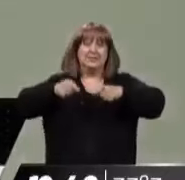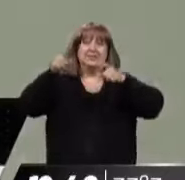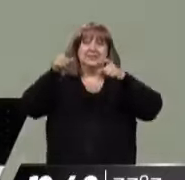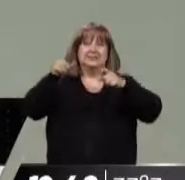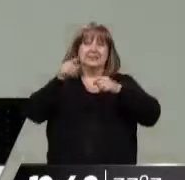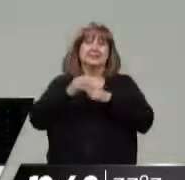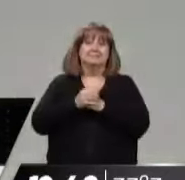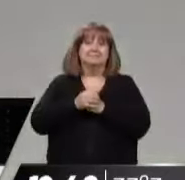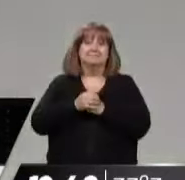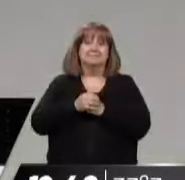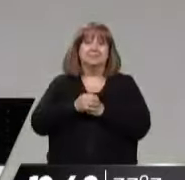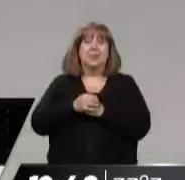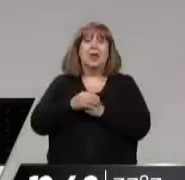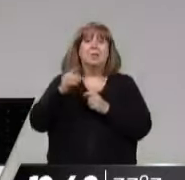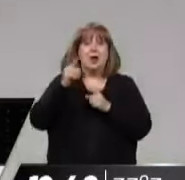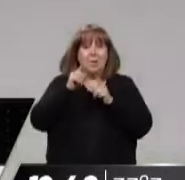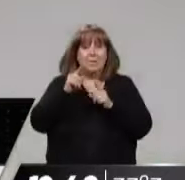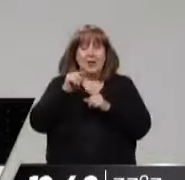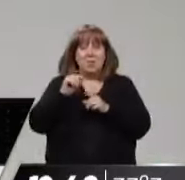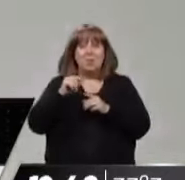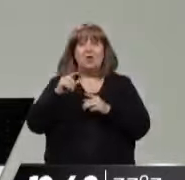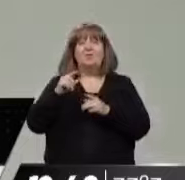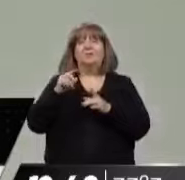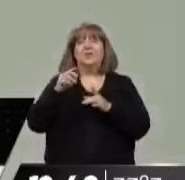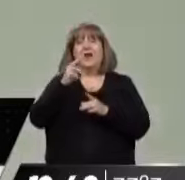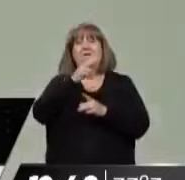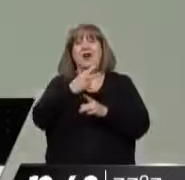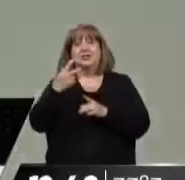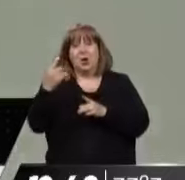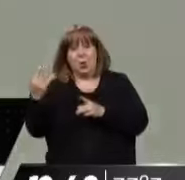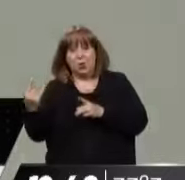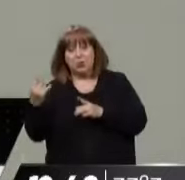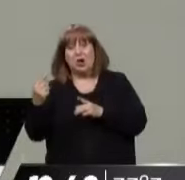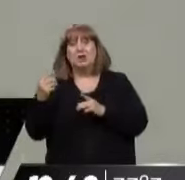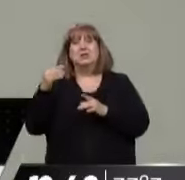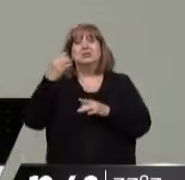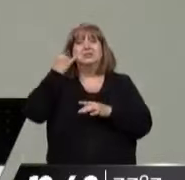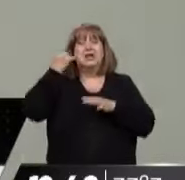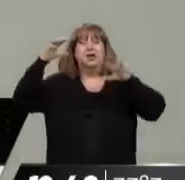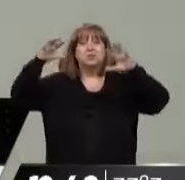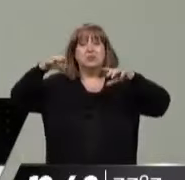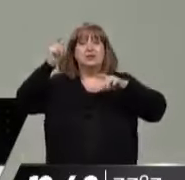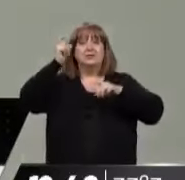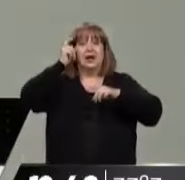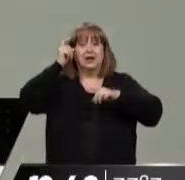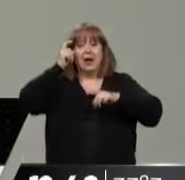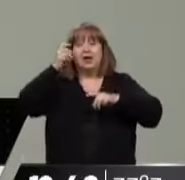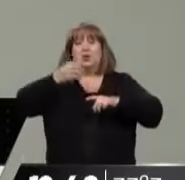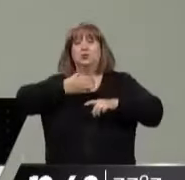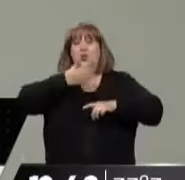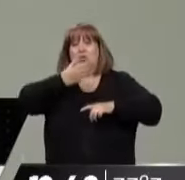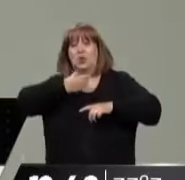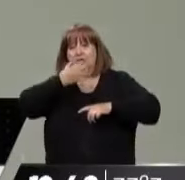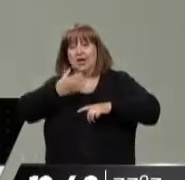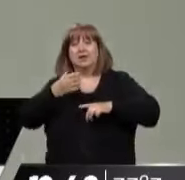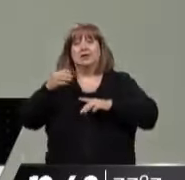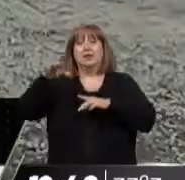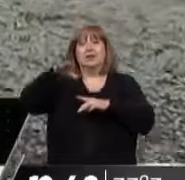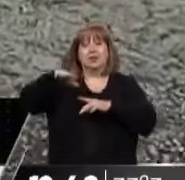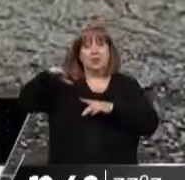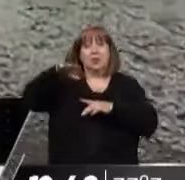gran celda granicera que veíamos que había pasado por el Valle de Uco dejó precipitación en San Carlos, en Tunuyán, también en la